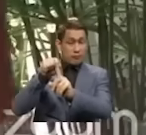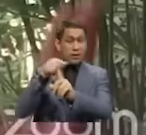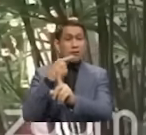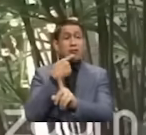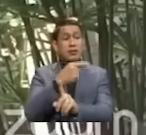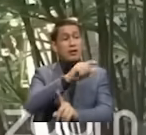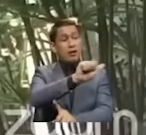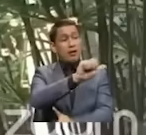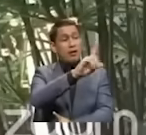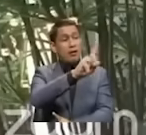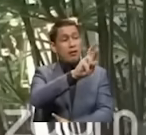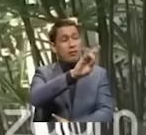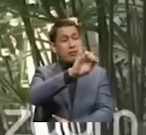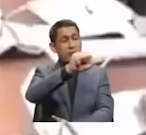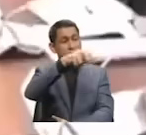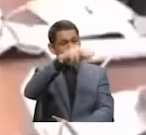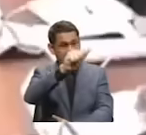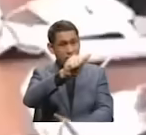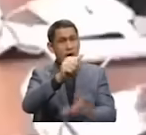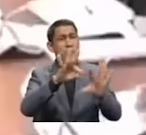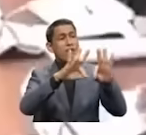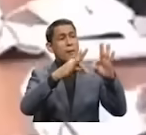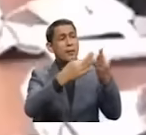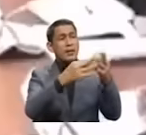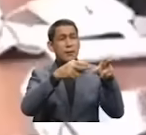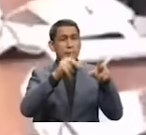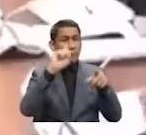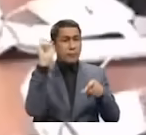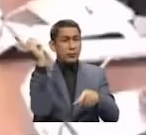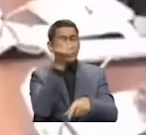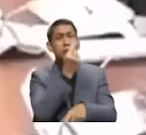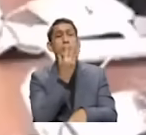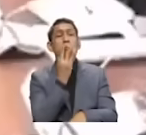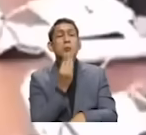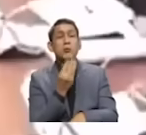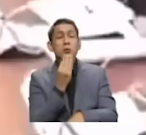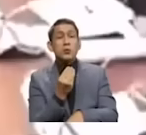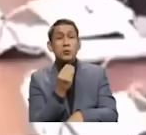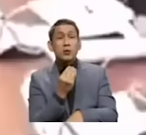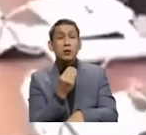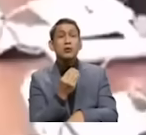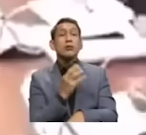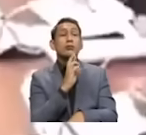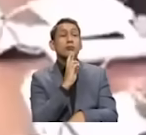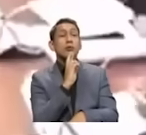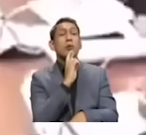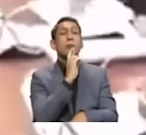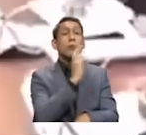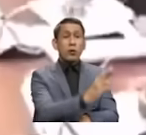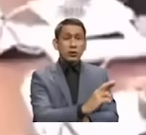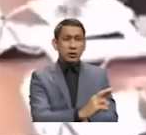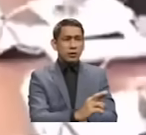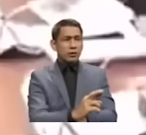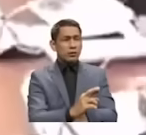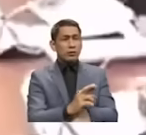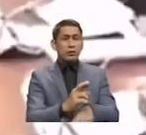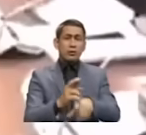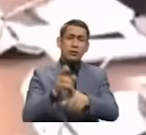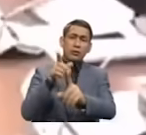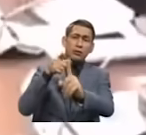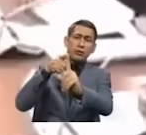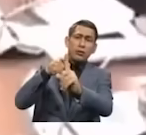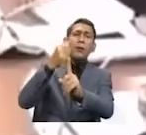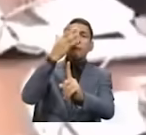es pariente de alias Fito, a lo que la mencionada asambleísta le respondió que él no está en el país para dar la cara y no